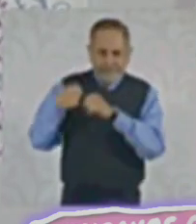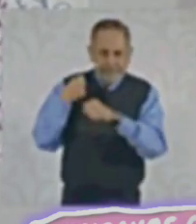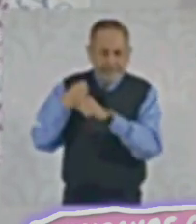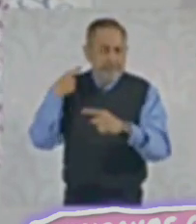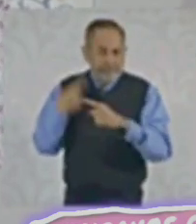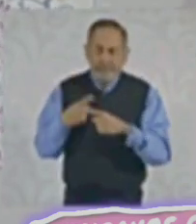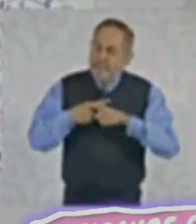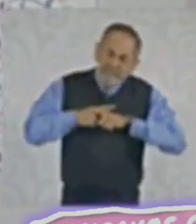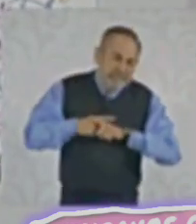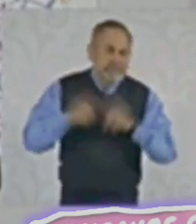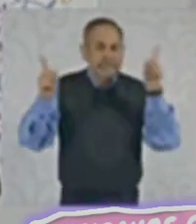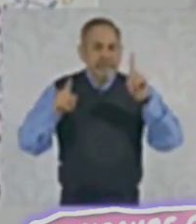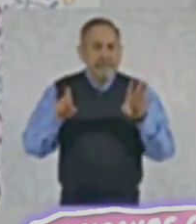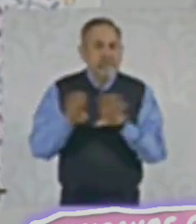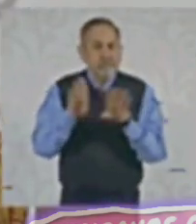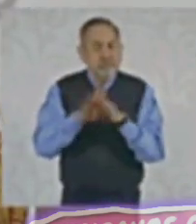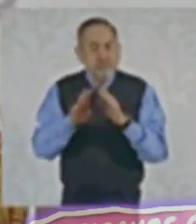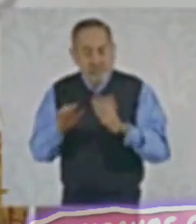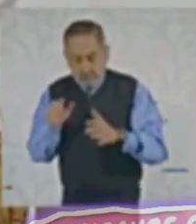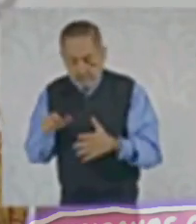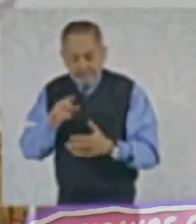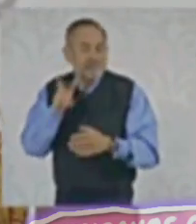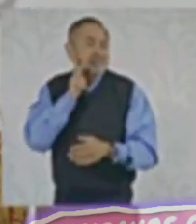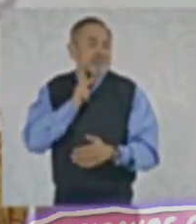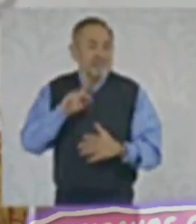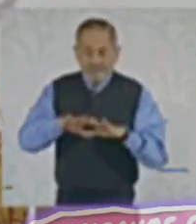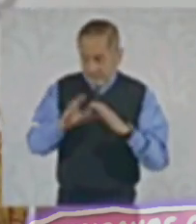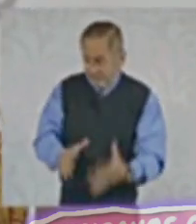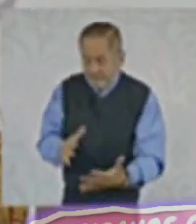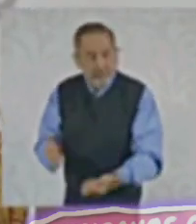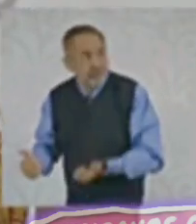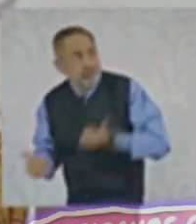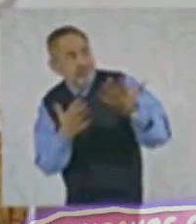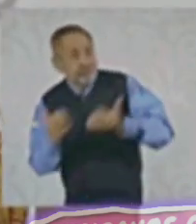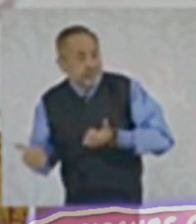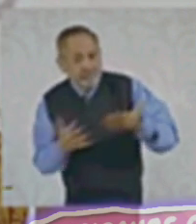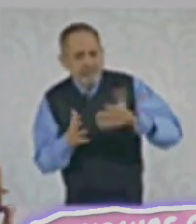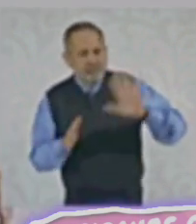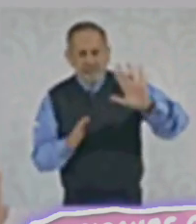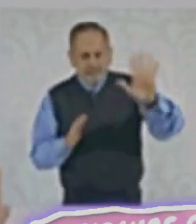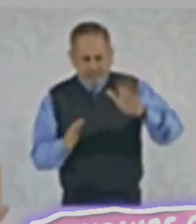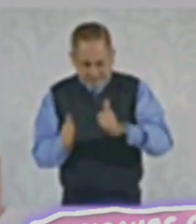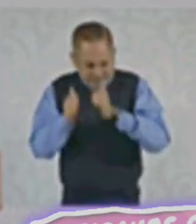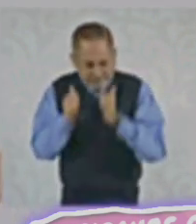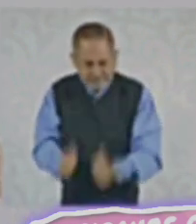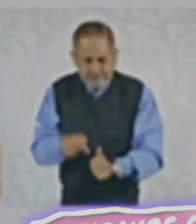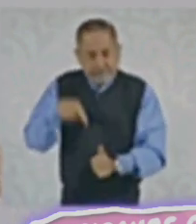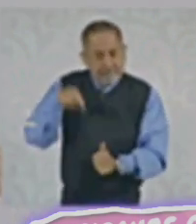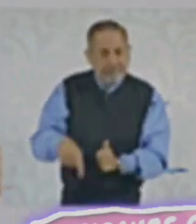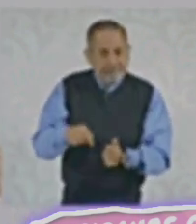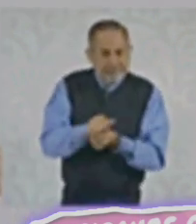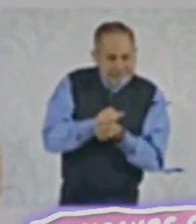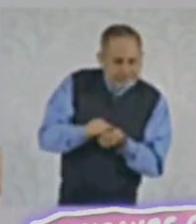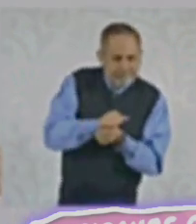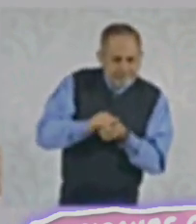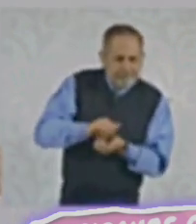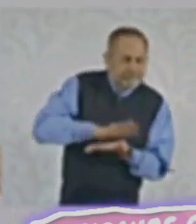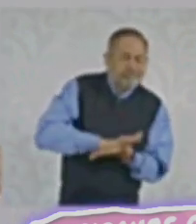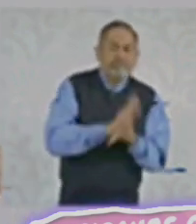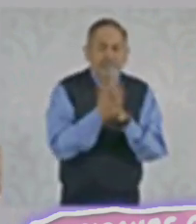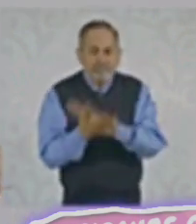crudo que se produce sea para la producción de gasolinas, diésel y otros